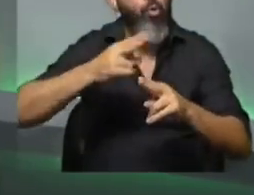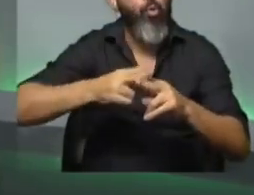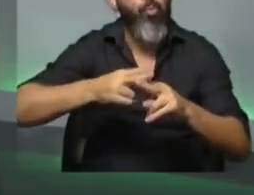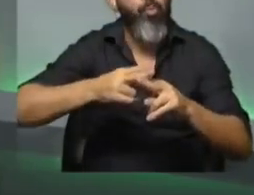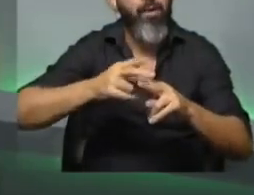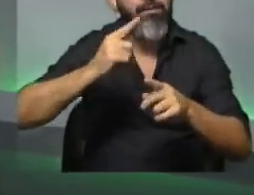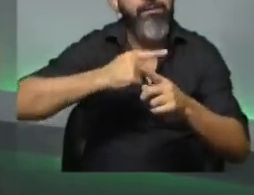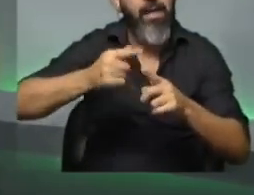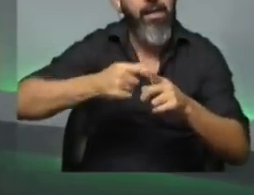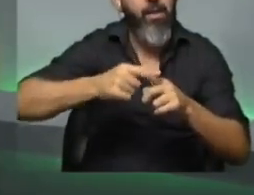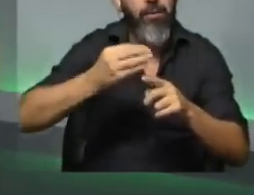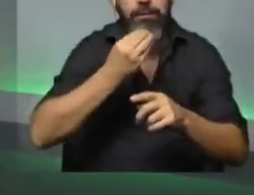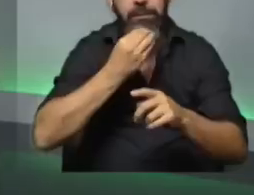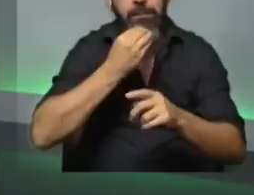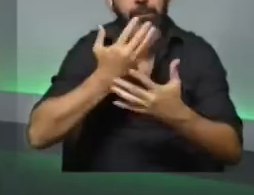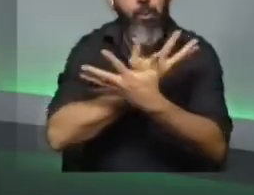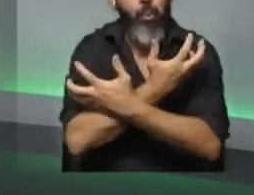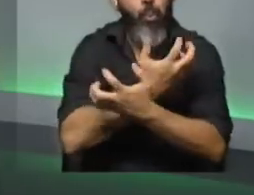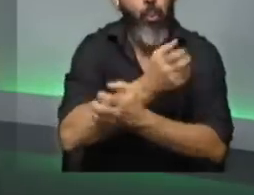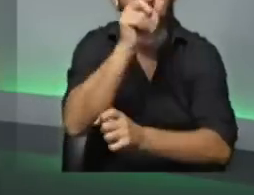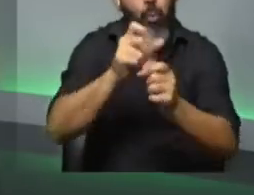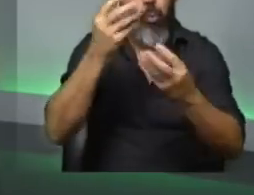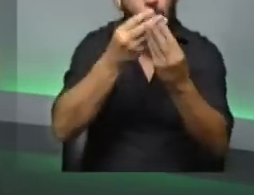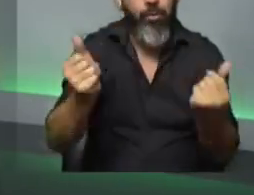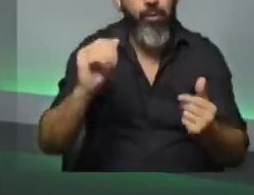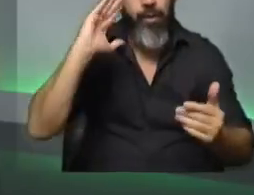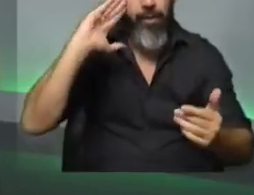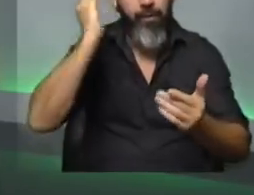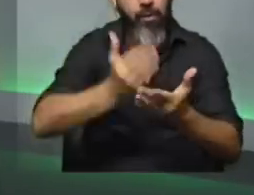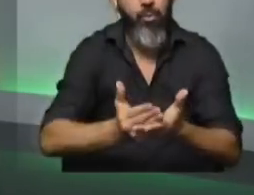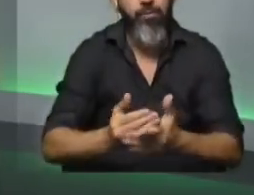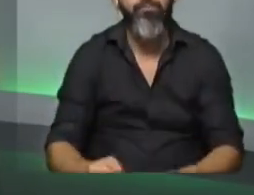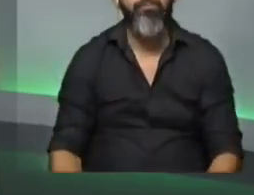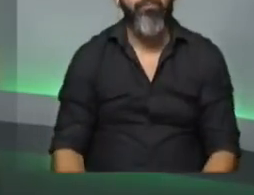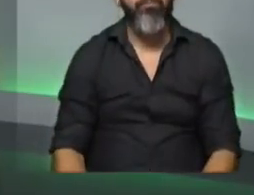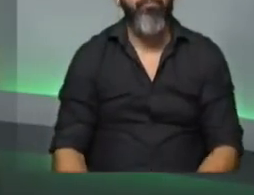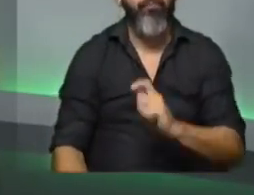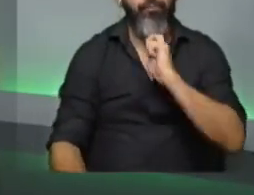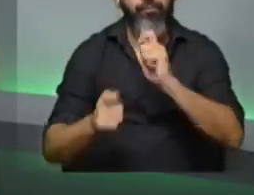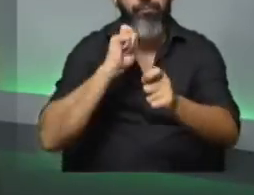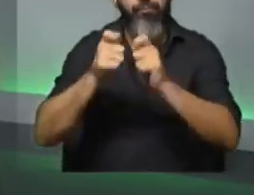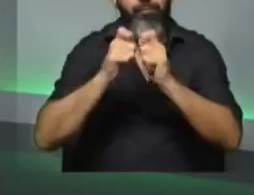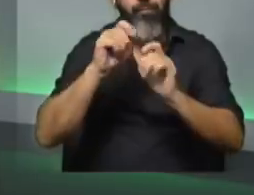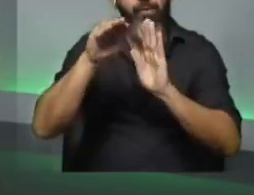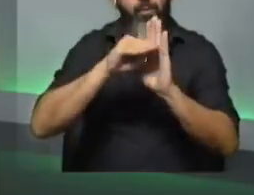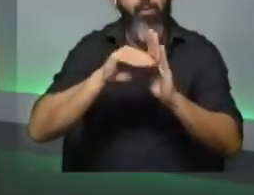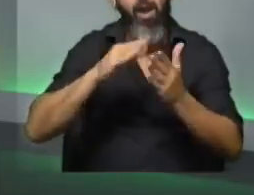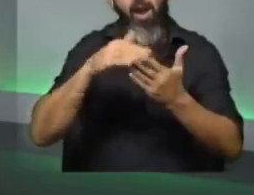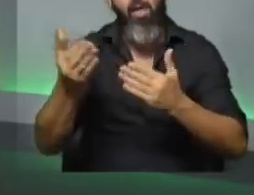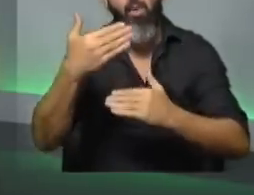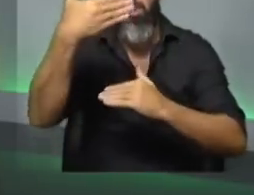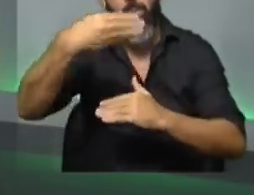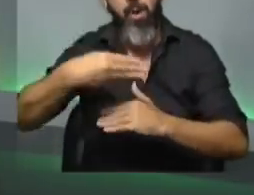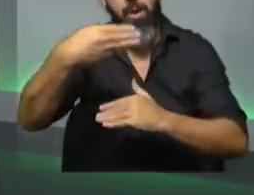zanahoria para encubrir los restos de personas desaparecidas en la dictadura Cívico militar en una entrevista con el programa lado bella